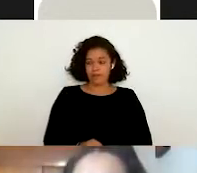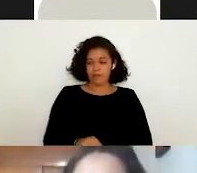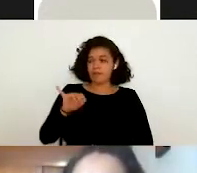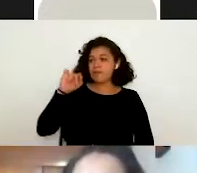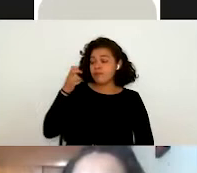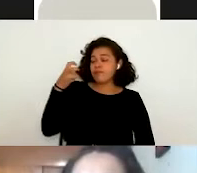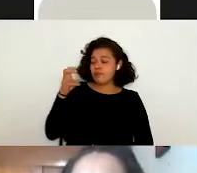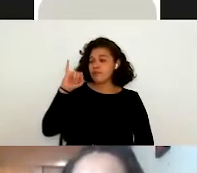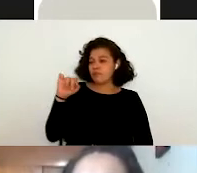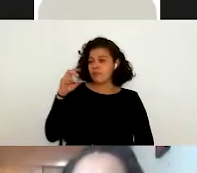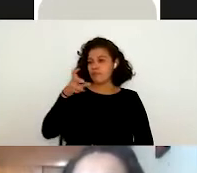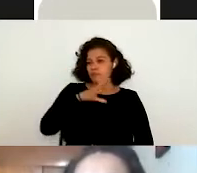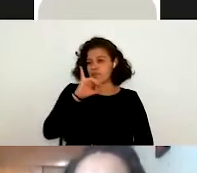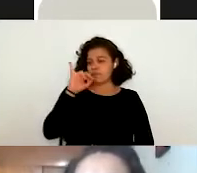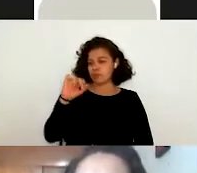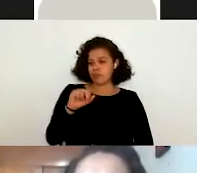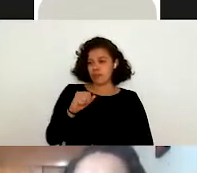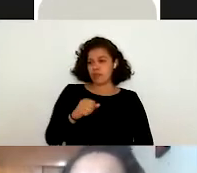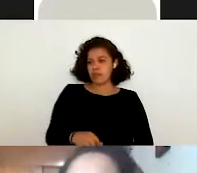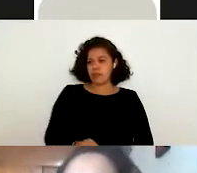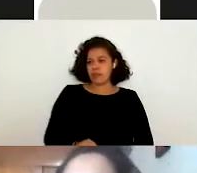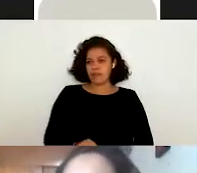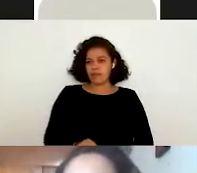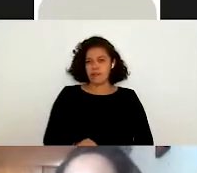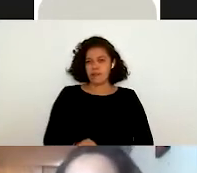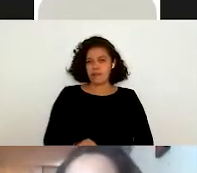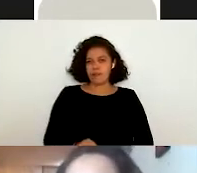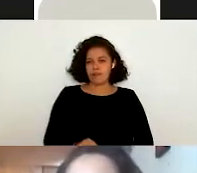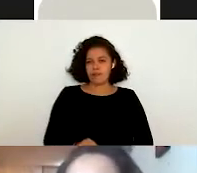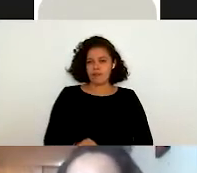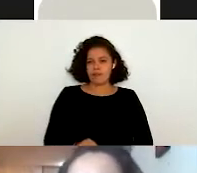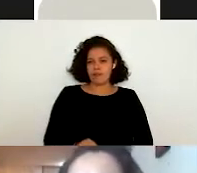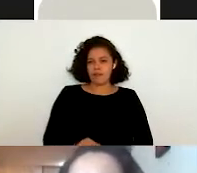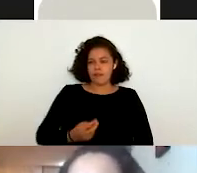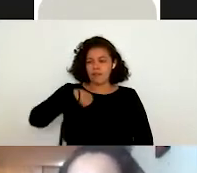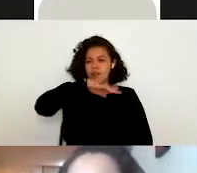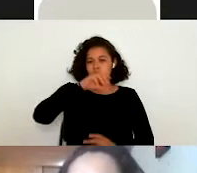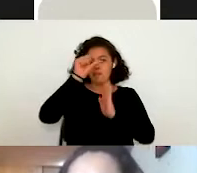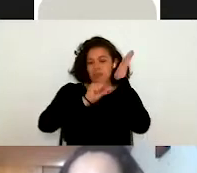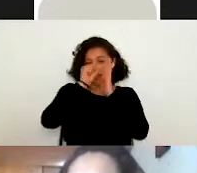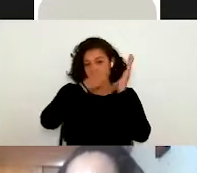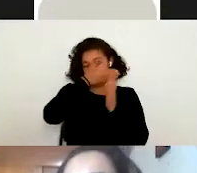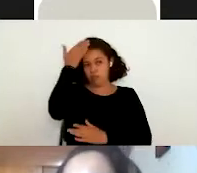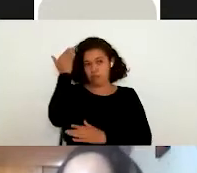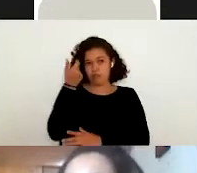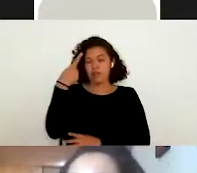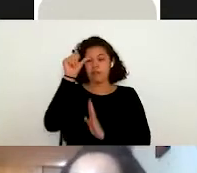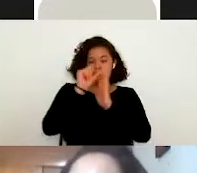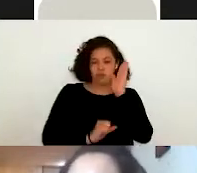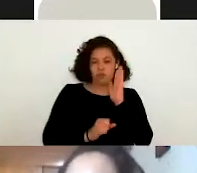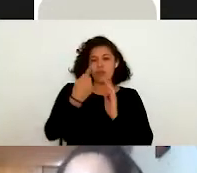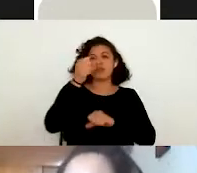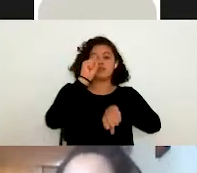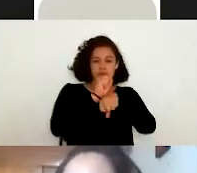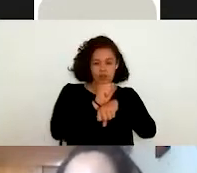Exactamente, sí, podría ser así. Colocar, si no tenemos certeza de los meses, ¿no? Colocar mes 1 o semana